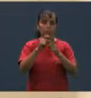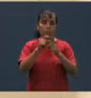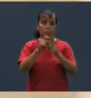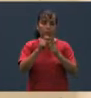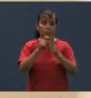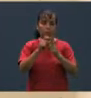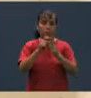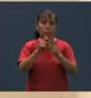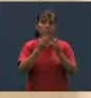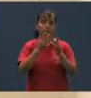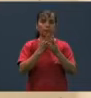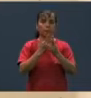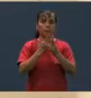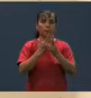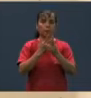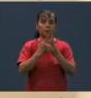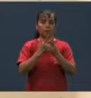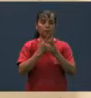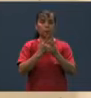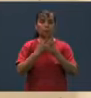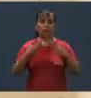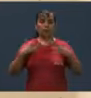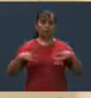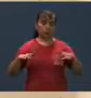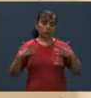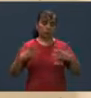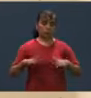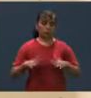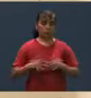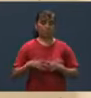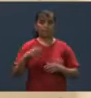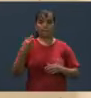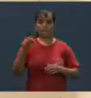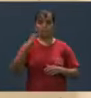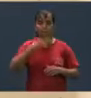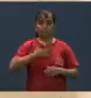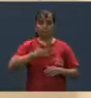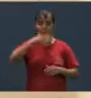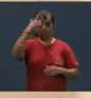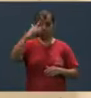pensamiento, palabra, obra y omisión.